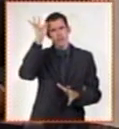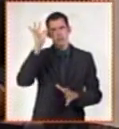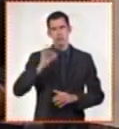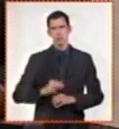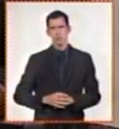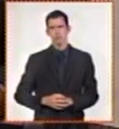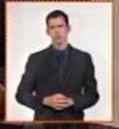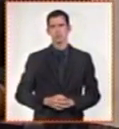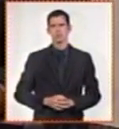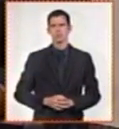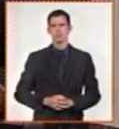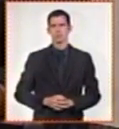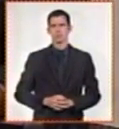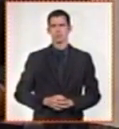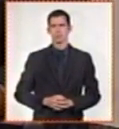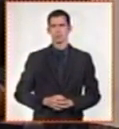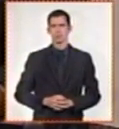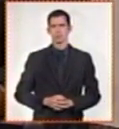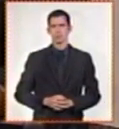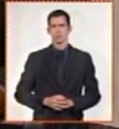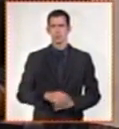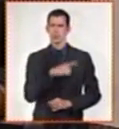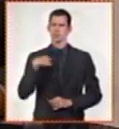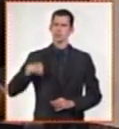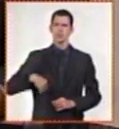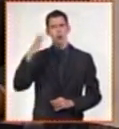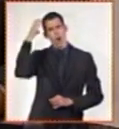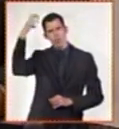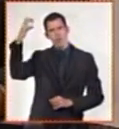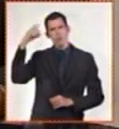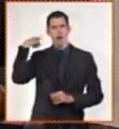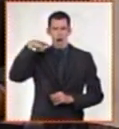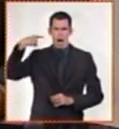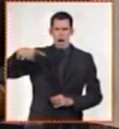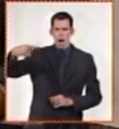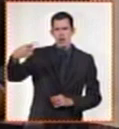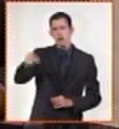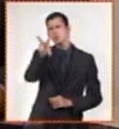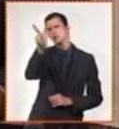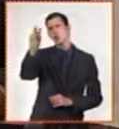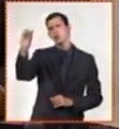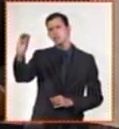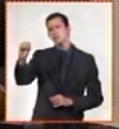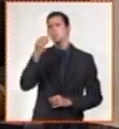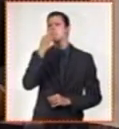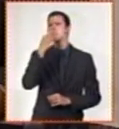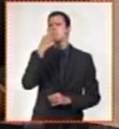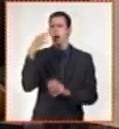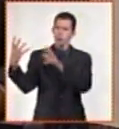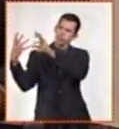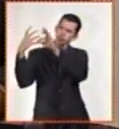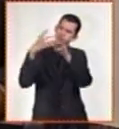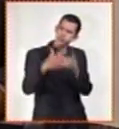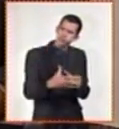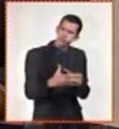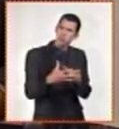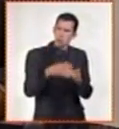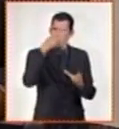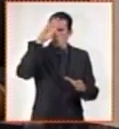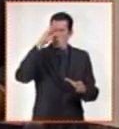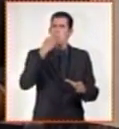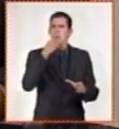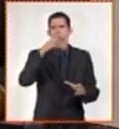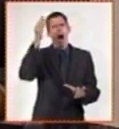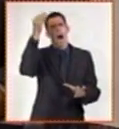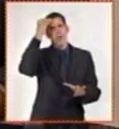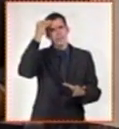En la actualidad, el gobierno chino otorga cada año 200 becas para estudiantes cubanos para que estudien en China. En